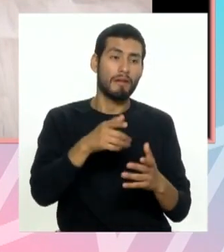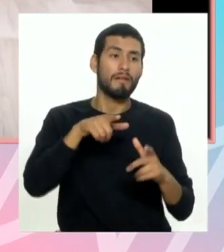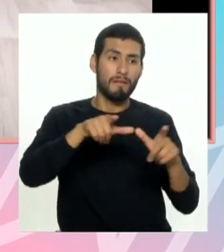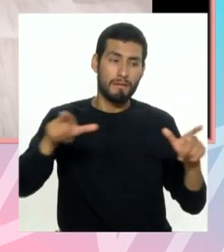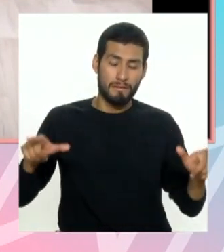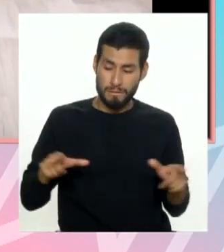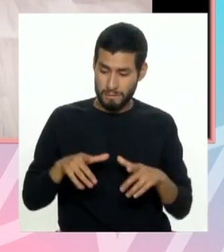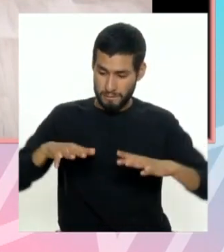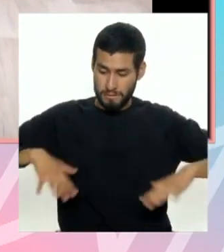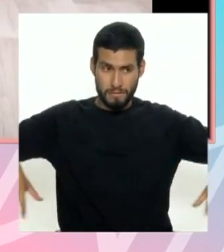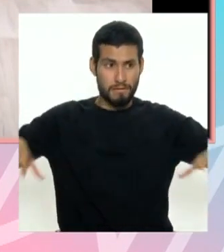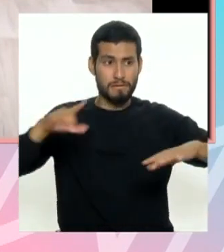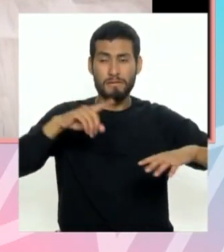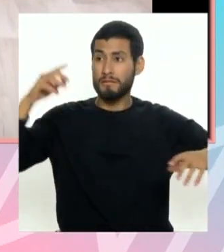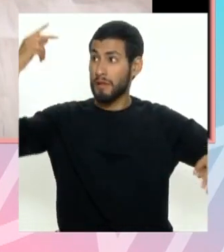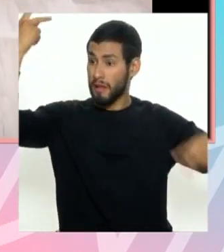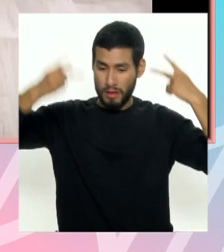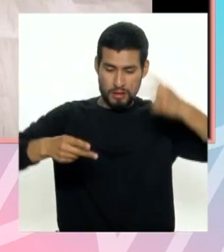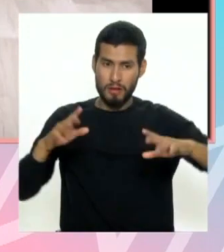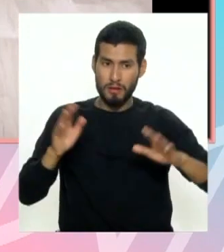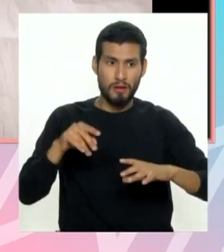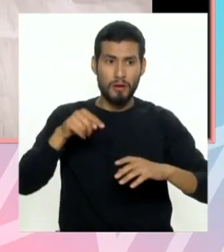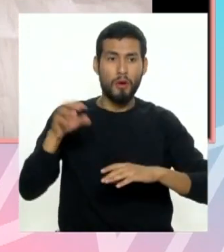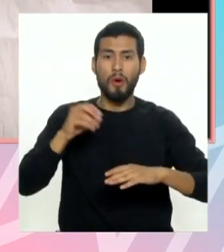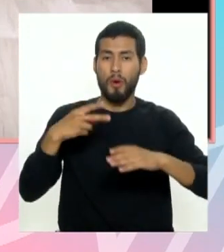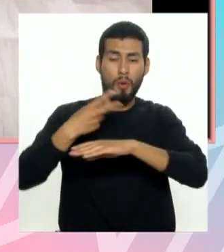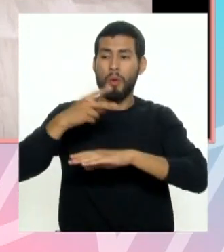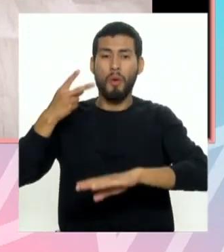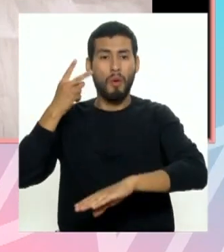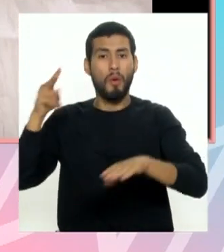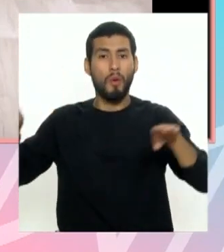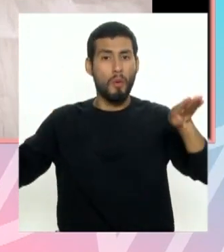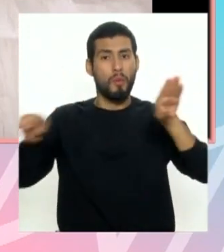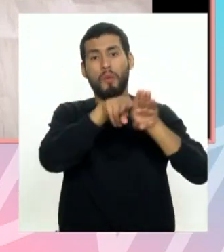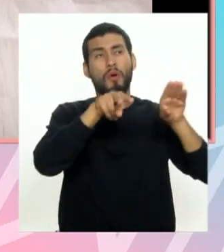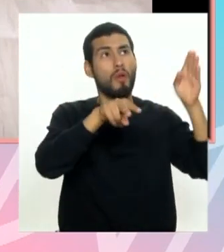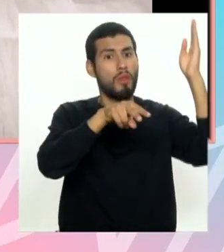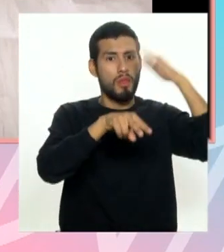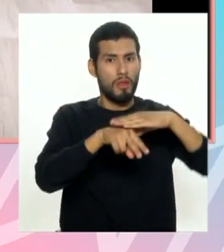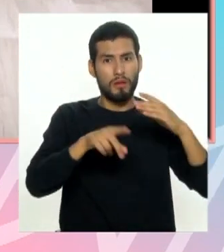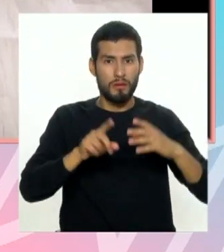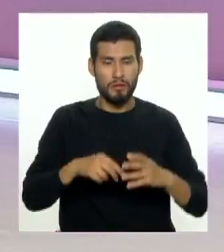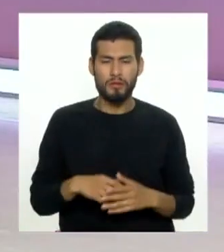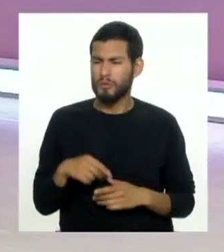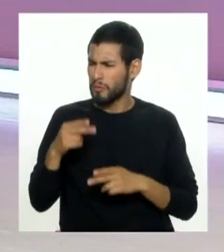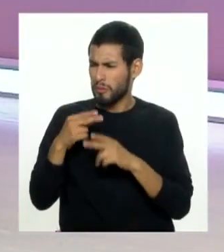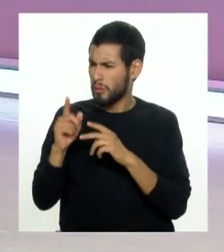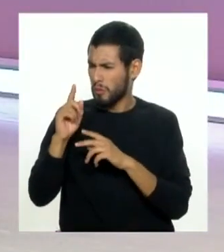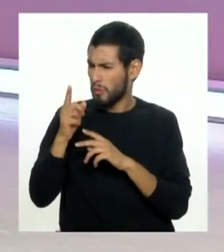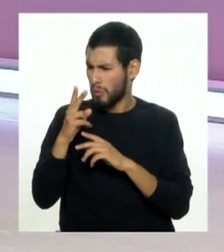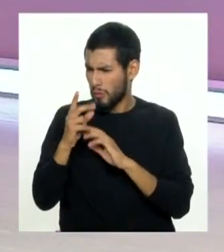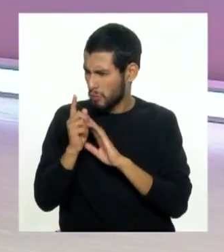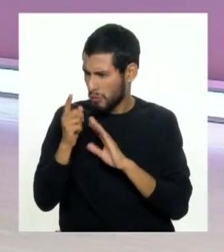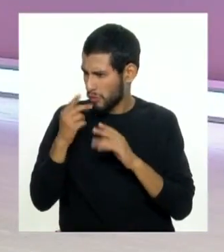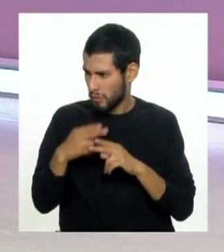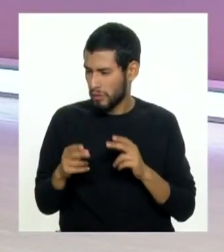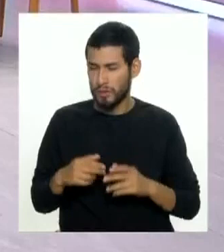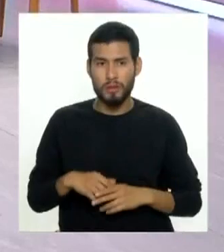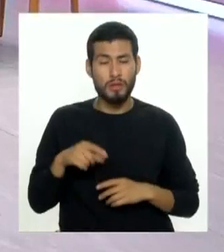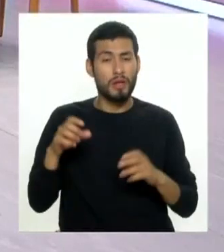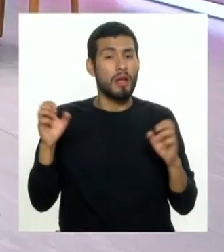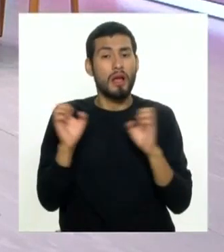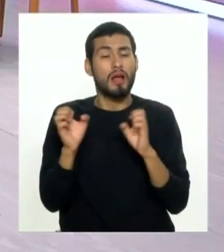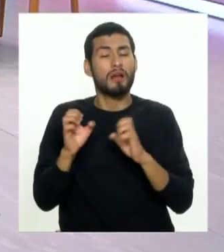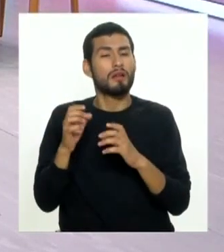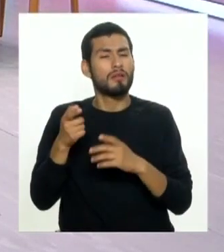espacio libre para que no le caigan objetos al paciente o el paciente durante el movimiento no se golpee con nada. Porque esto normalmente dura un par de minutos y luego cesa. Las crisis